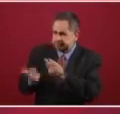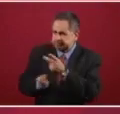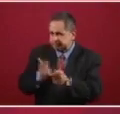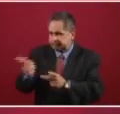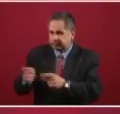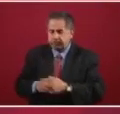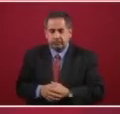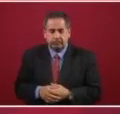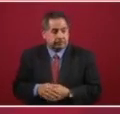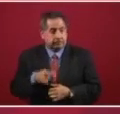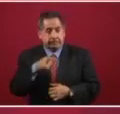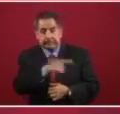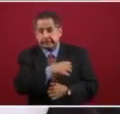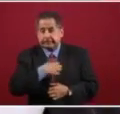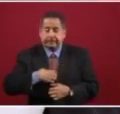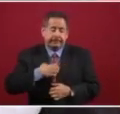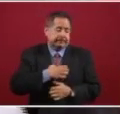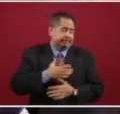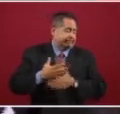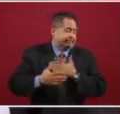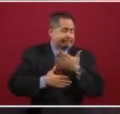él entusiasmado,